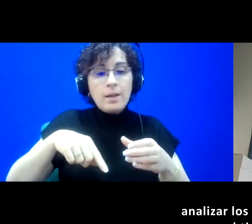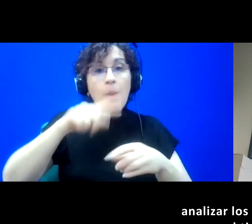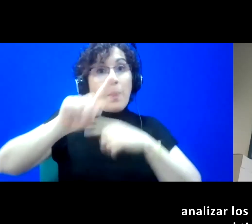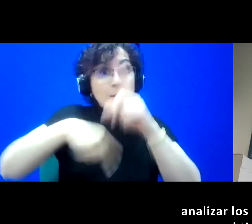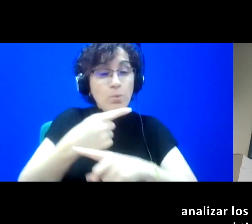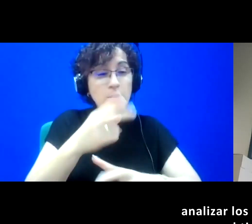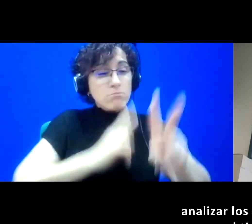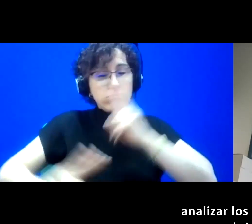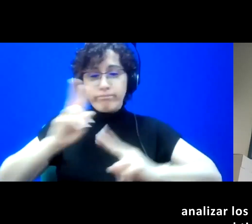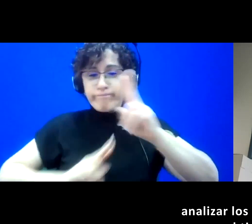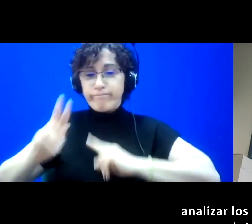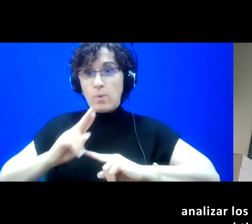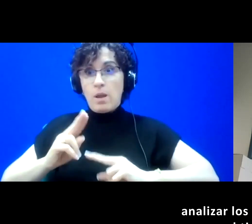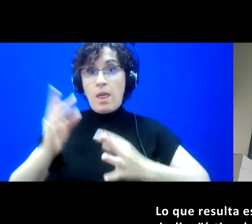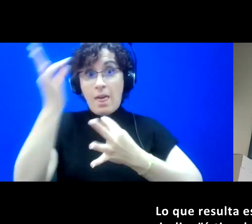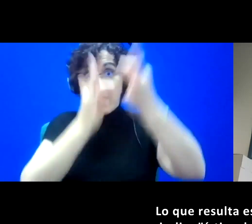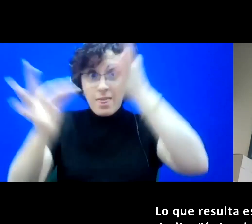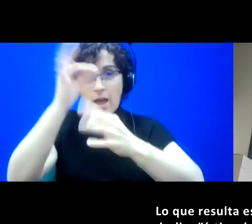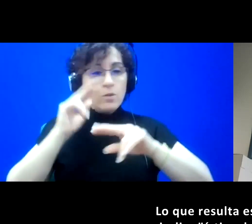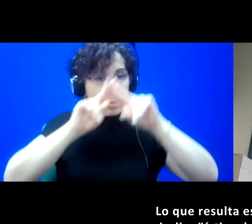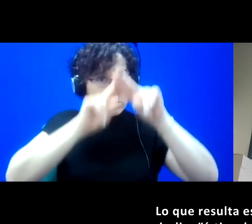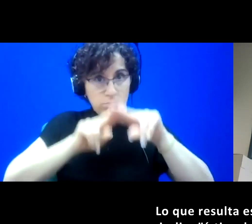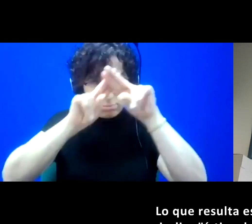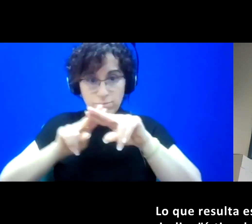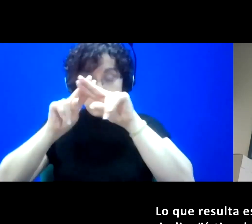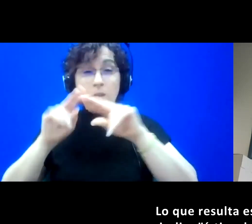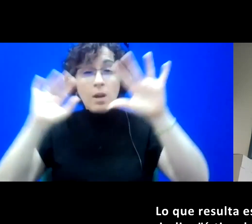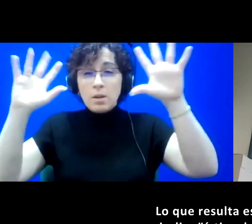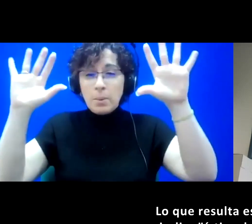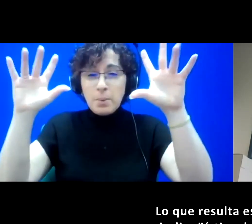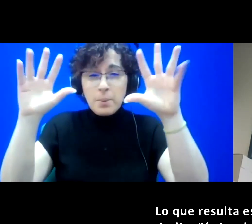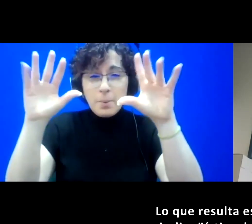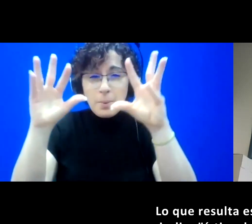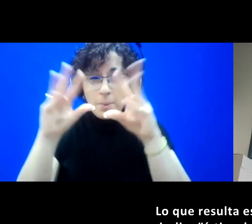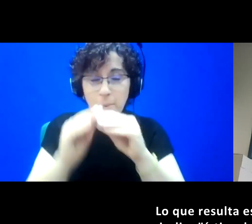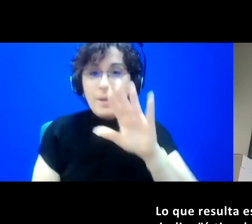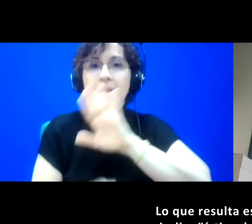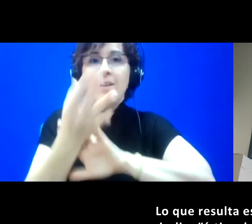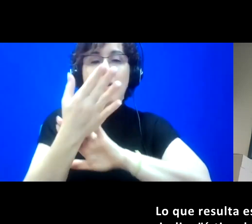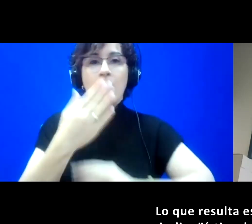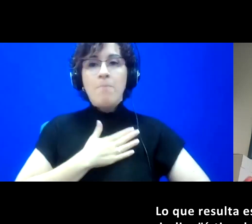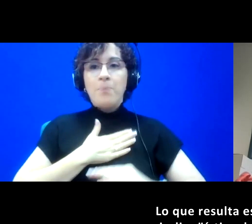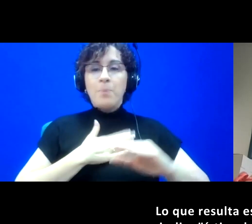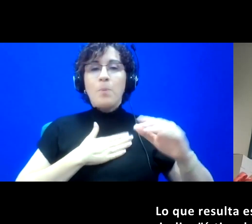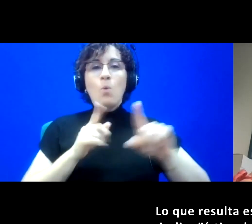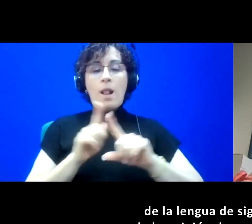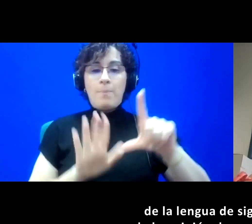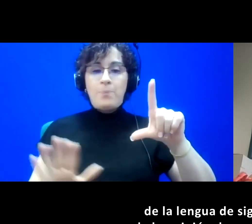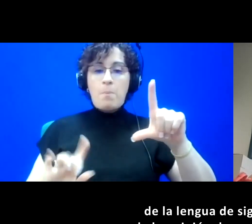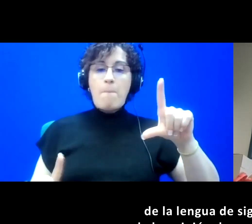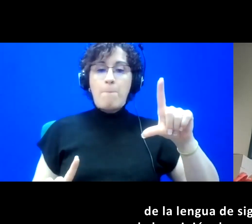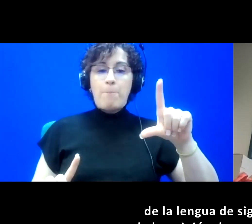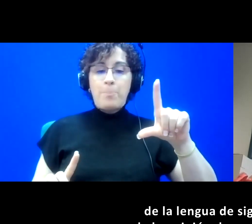que se obtienen. De esto lo que resulta es un mapa sociolingüístico de la situación de